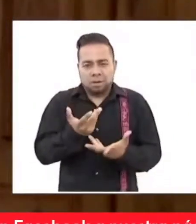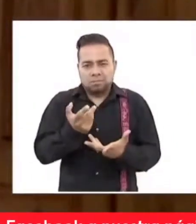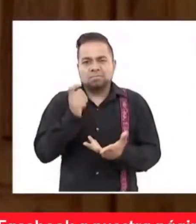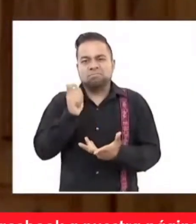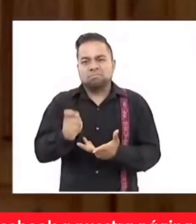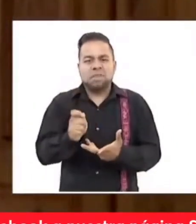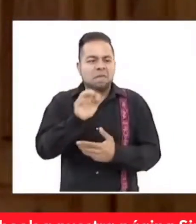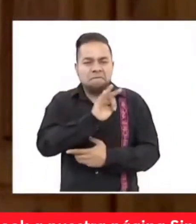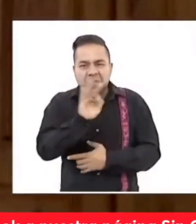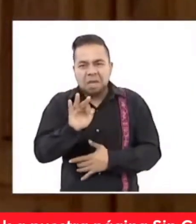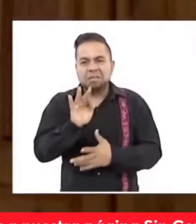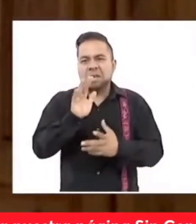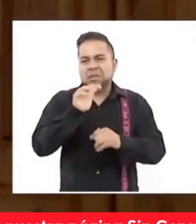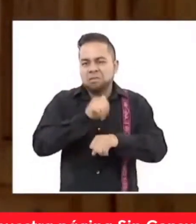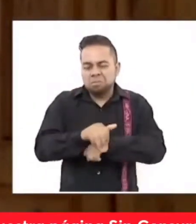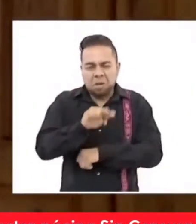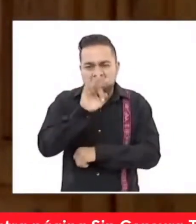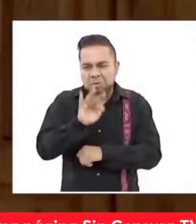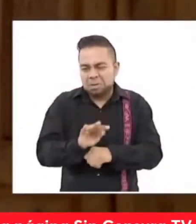que